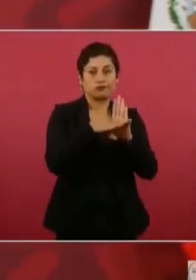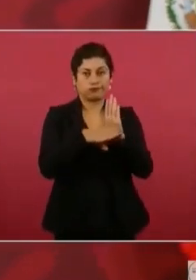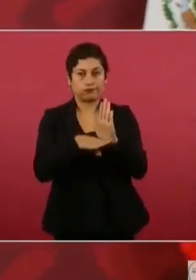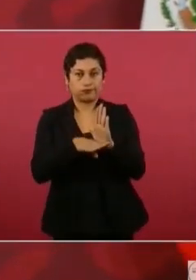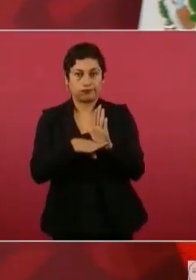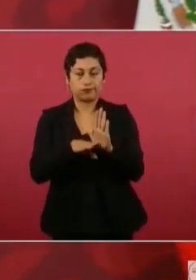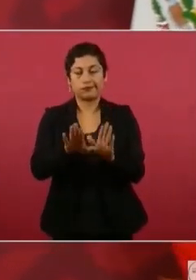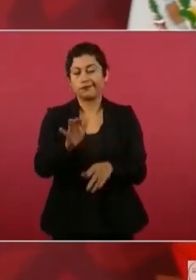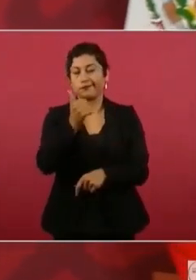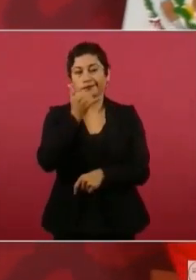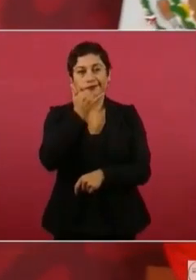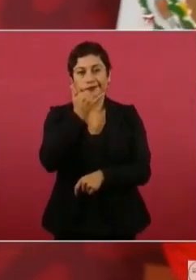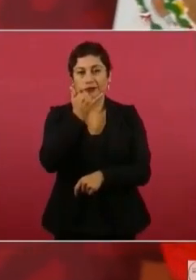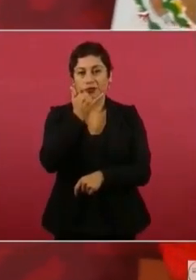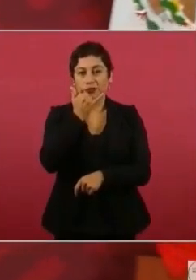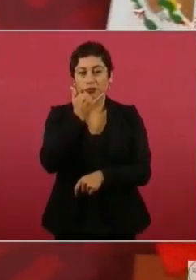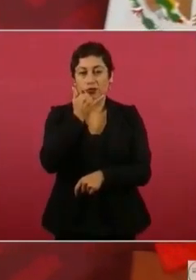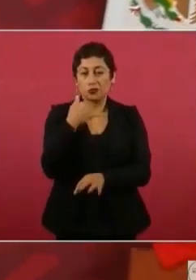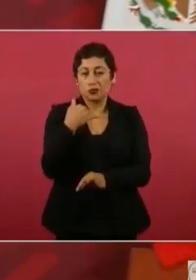exacto.